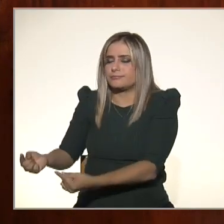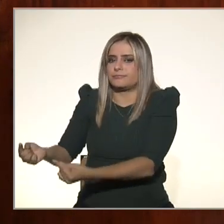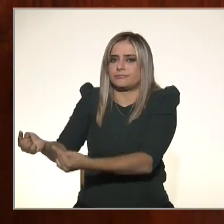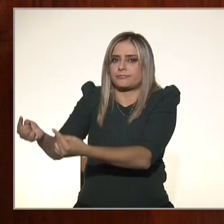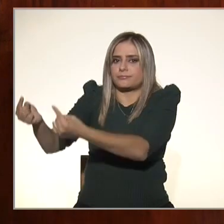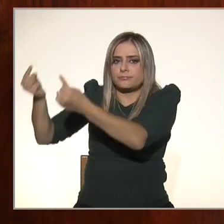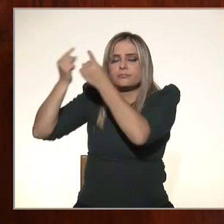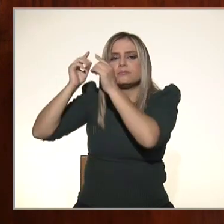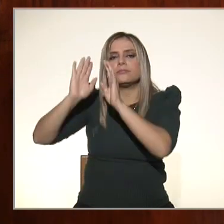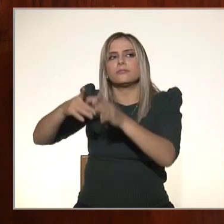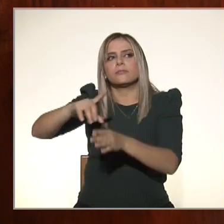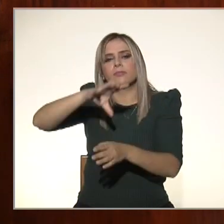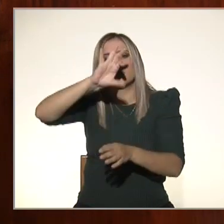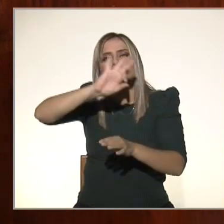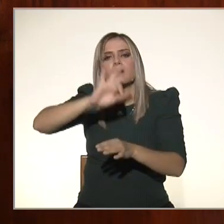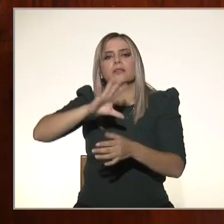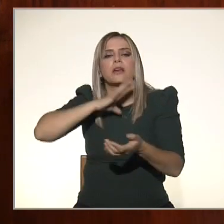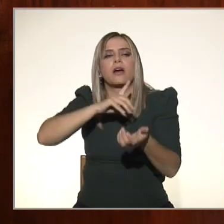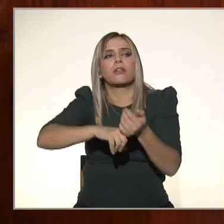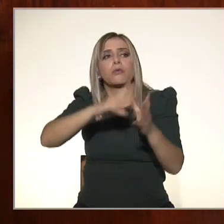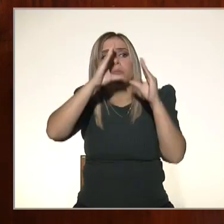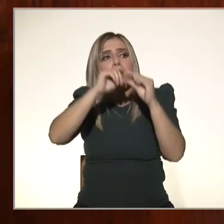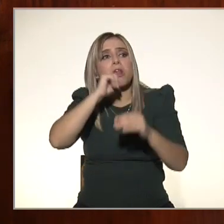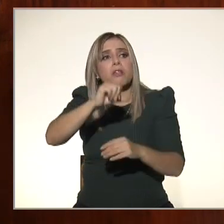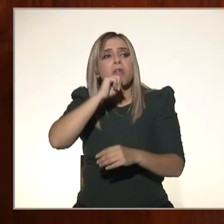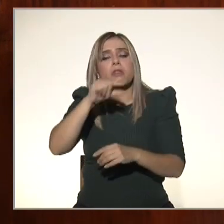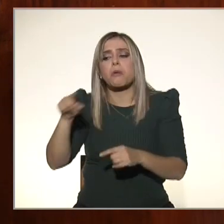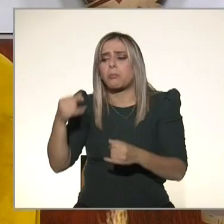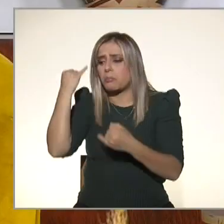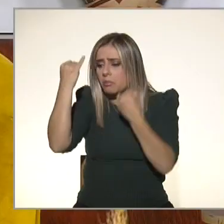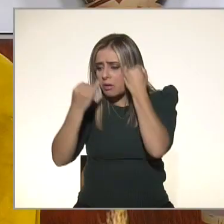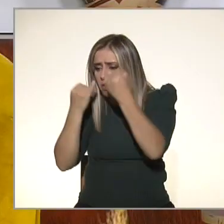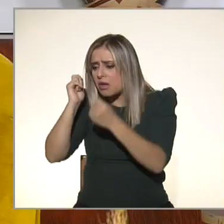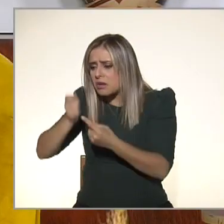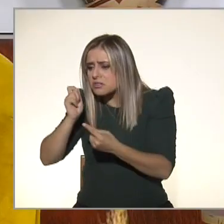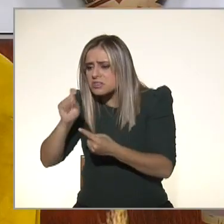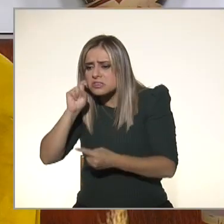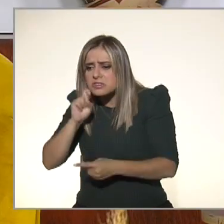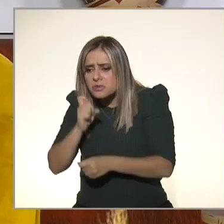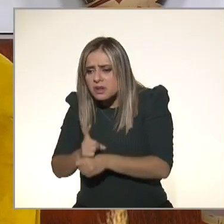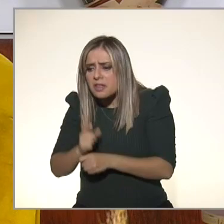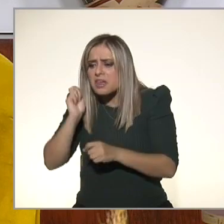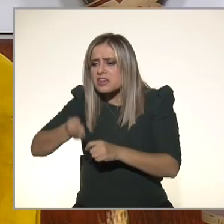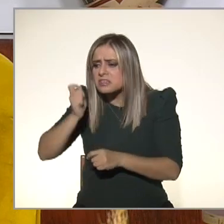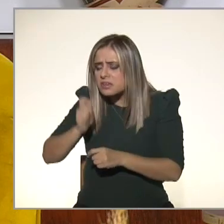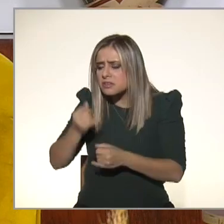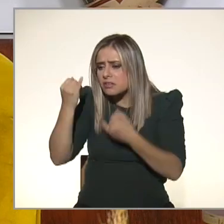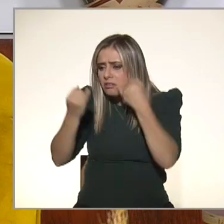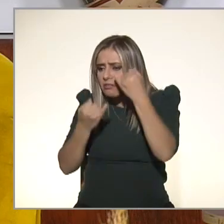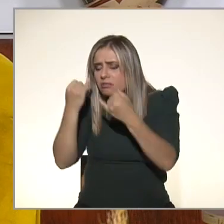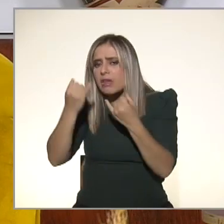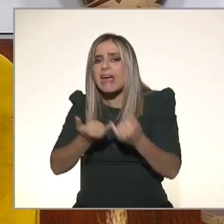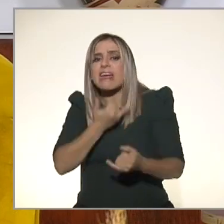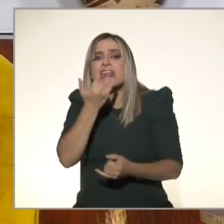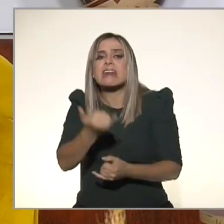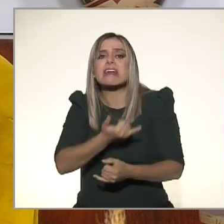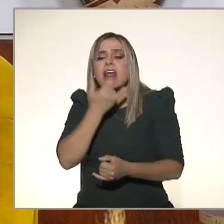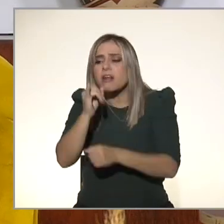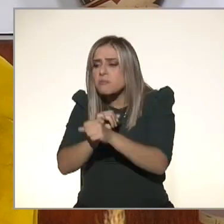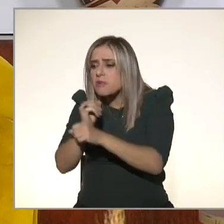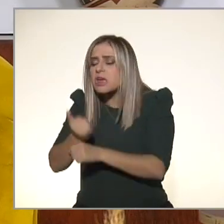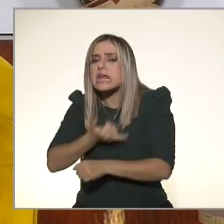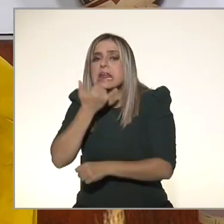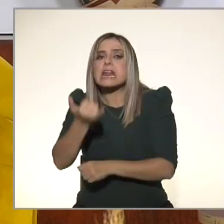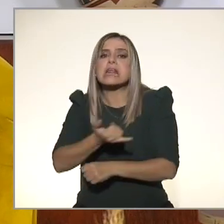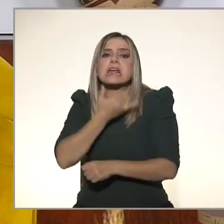conceptos inadecuados en relación a la sexualidad. Y muchos tabúes que hay que romperlos Claro. también. Vamos a ver esta cápsula sobre sexo y